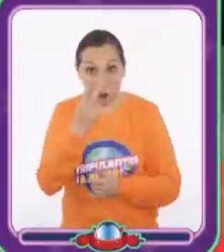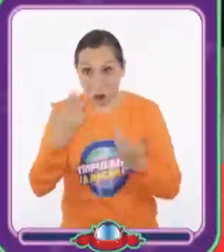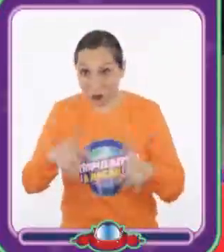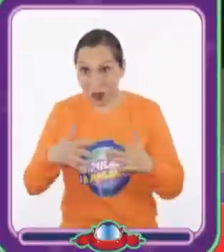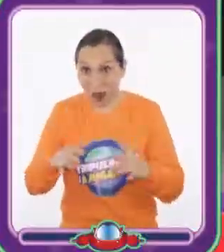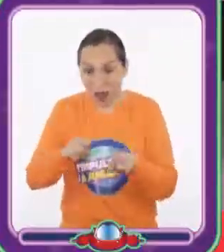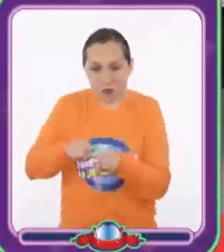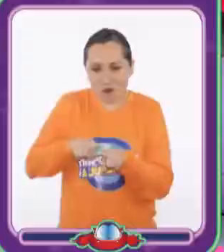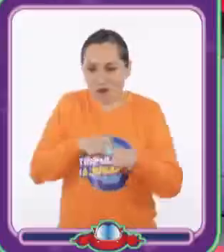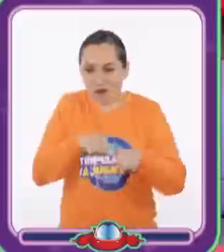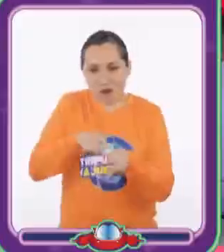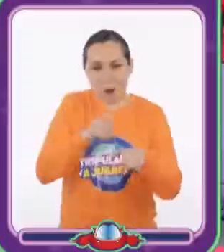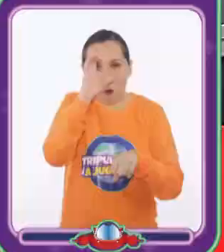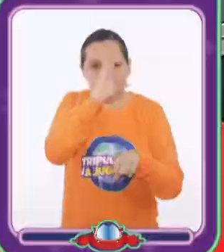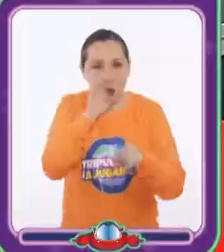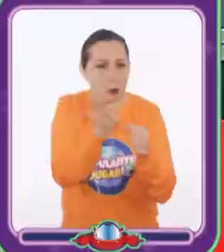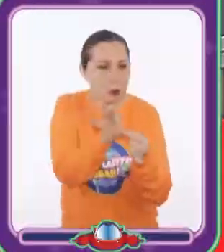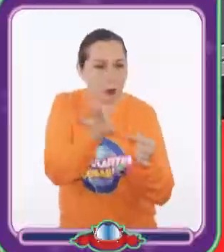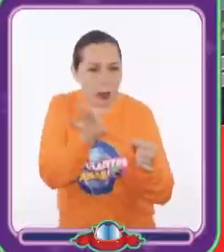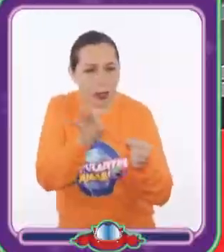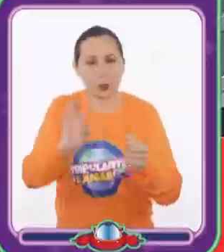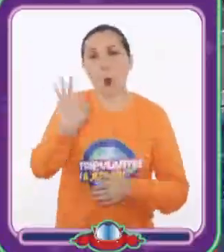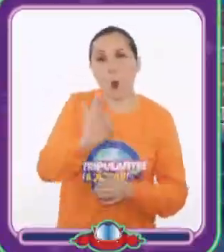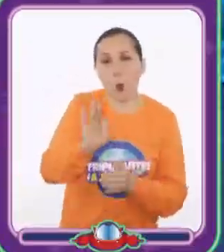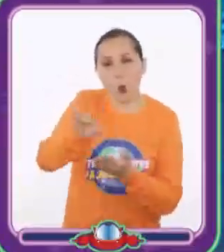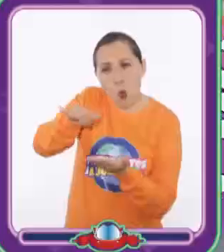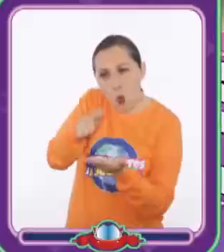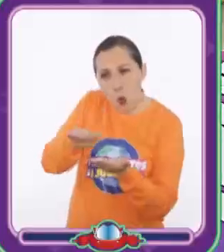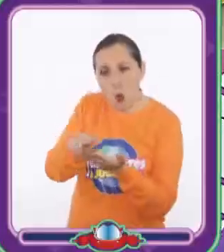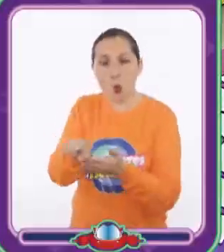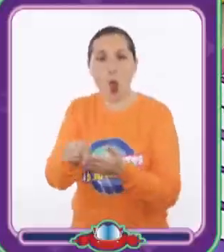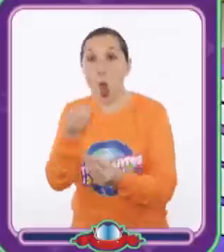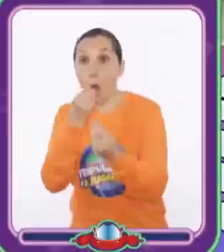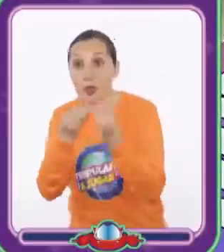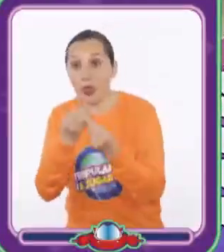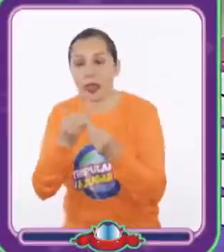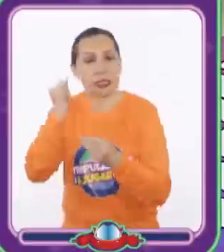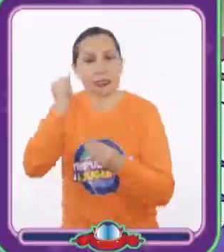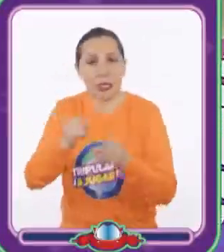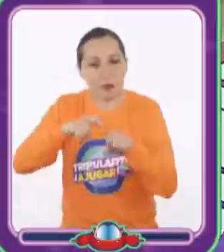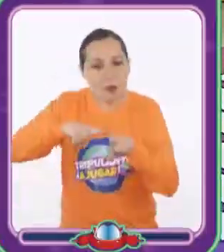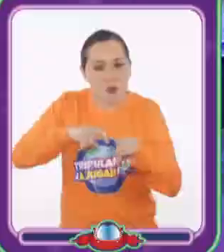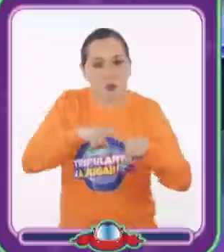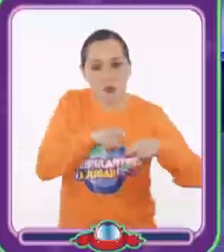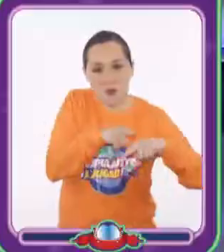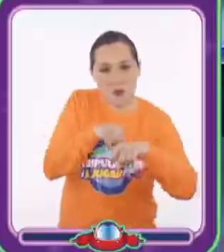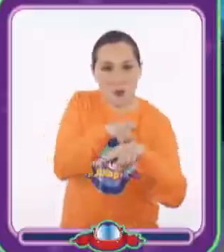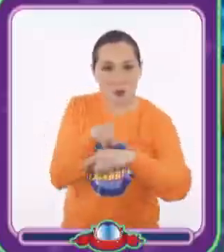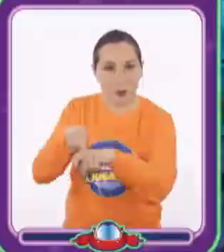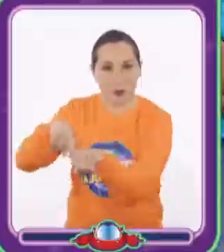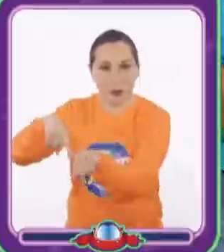caminan juntas. ¿Las han visto? Cuando van a buscar ramitas o hojitas o comida.